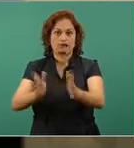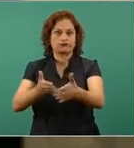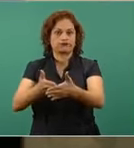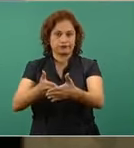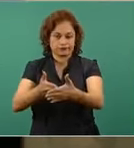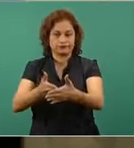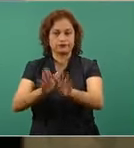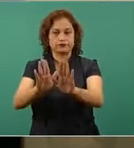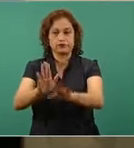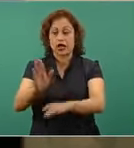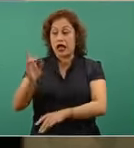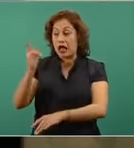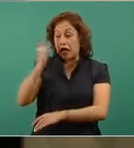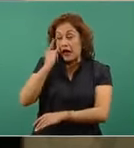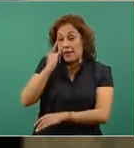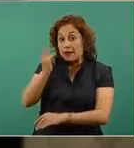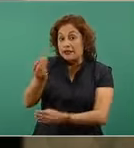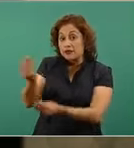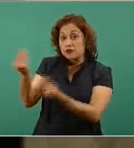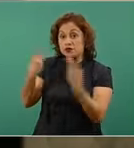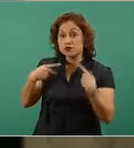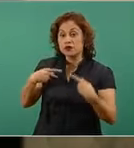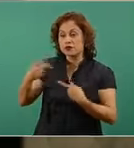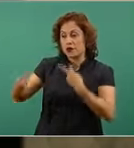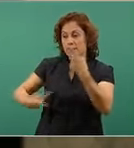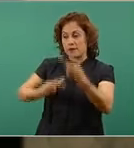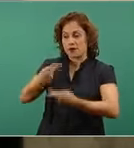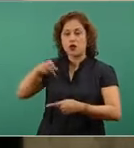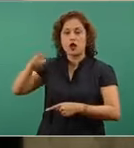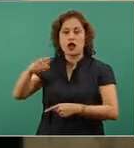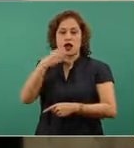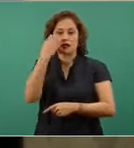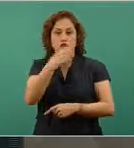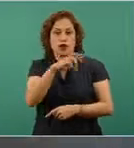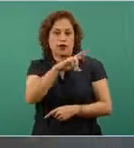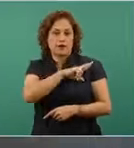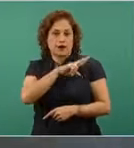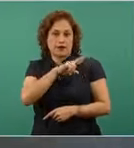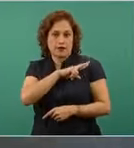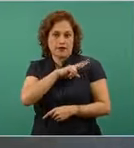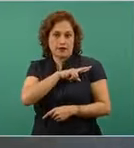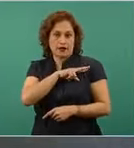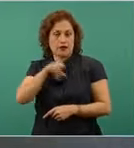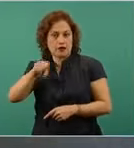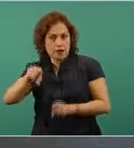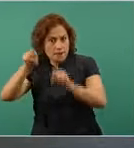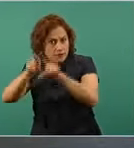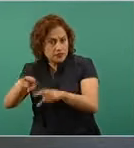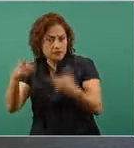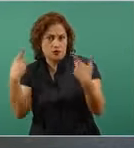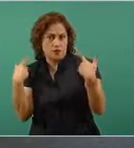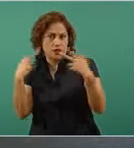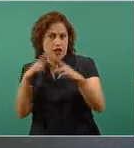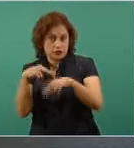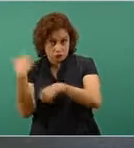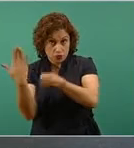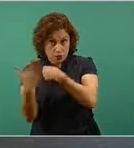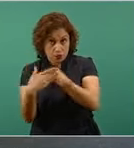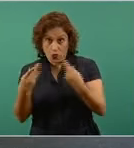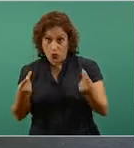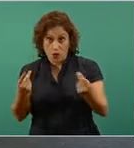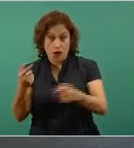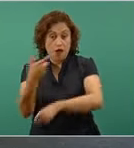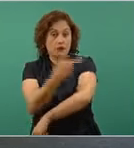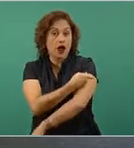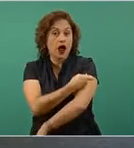desde Campeche, muchas escuelas, creo que en muchos casos privadas, si a los maestros de estas escuelas se les va a vacunar pronto, ¿no?